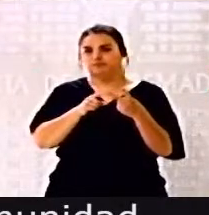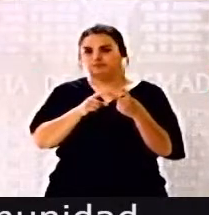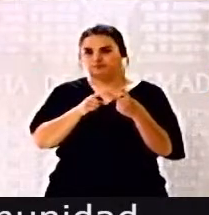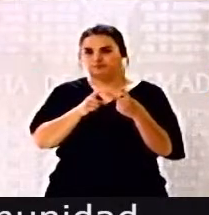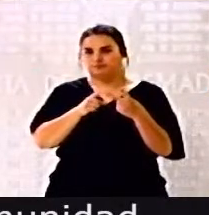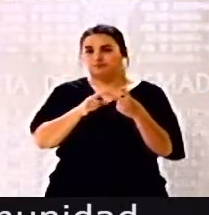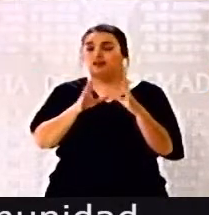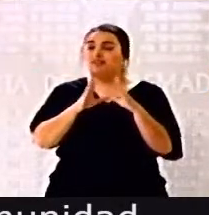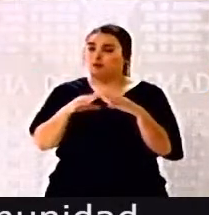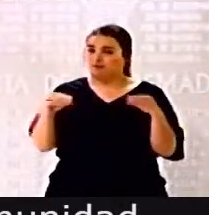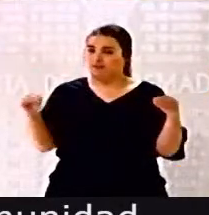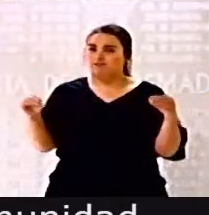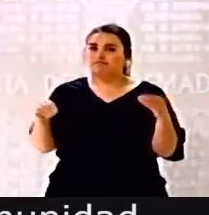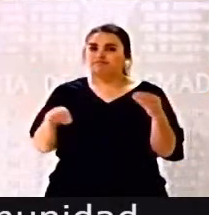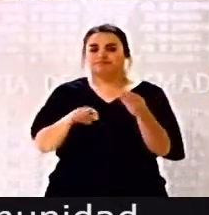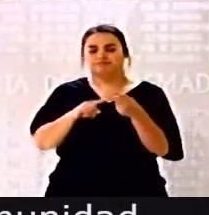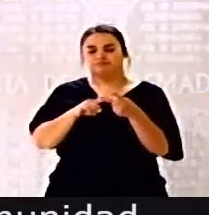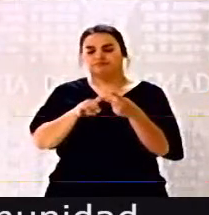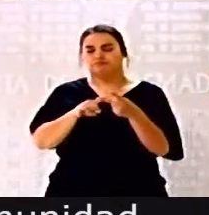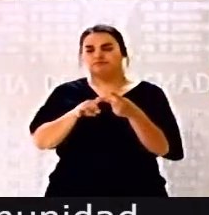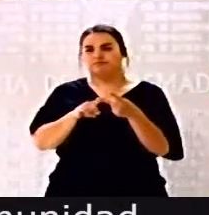está Andalucía